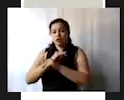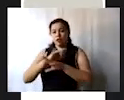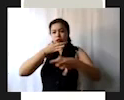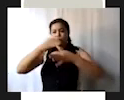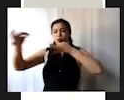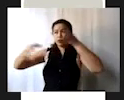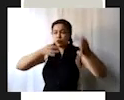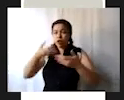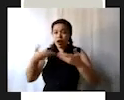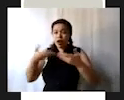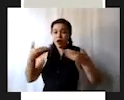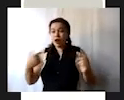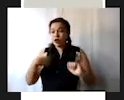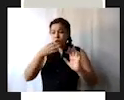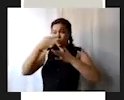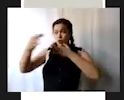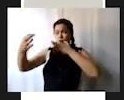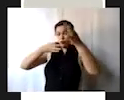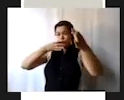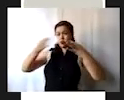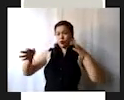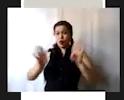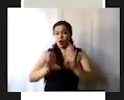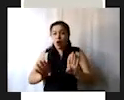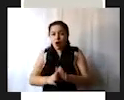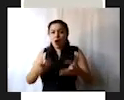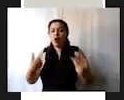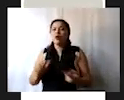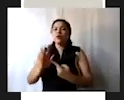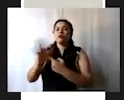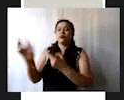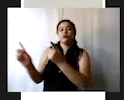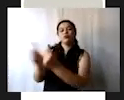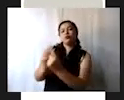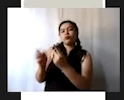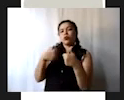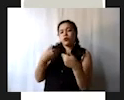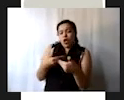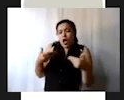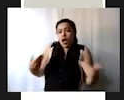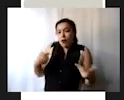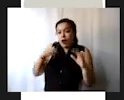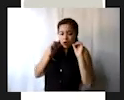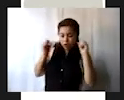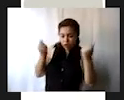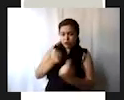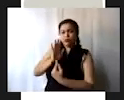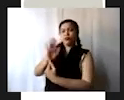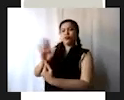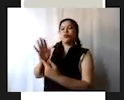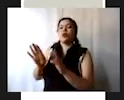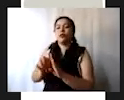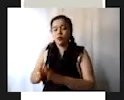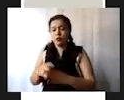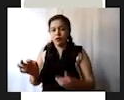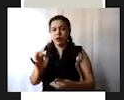cómo transmito, muestro, socializo lo que estoy haciendo como organización. Si es a través de un